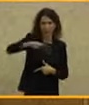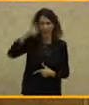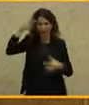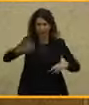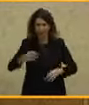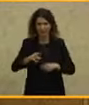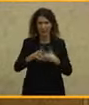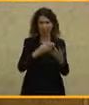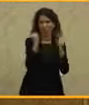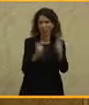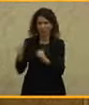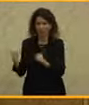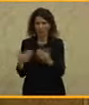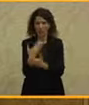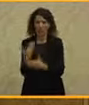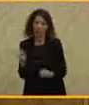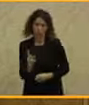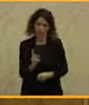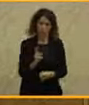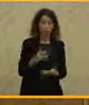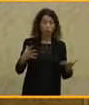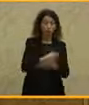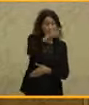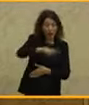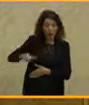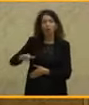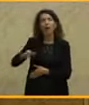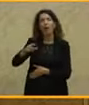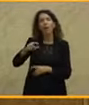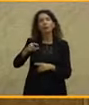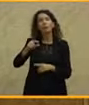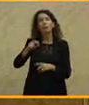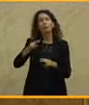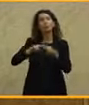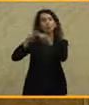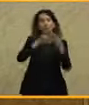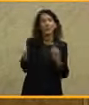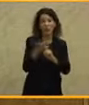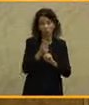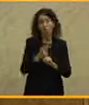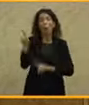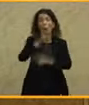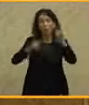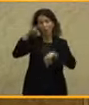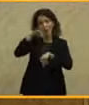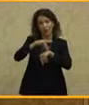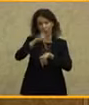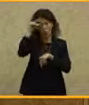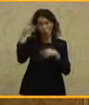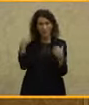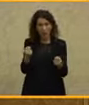que van por ahí matando. Porque no todas las personas que estamos diagnosticadas de enfermedad mental, de un problema de salud mental,